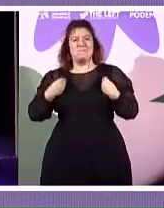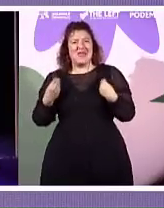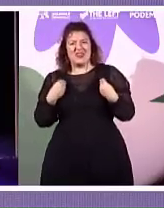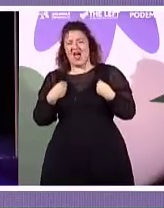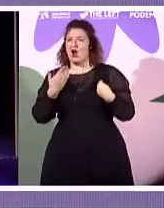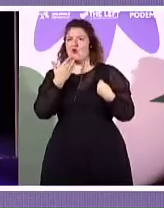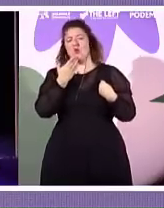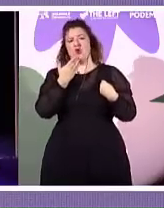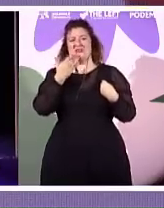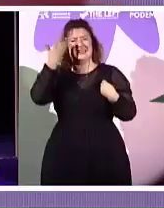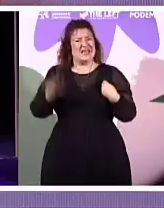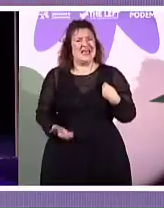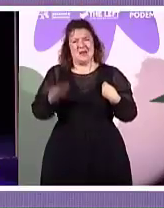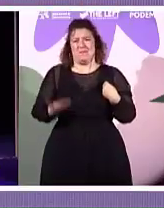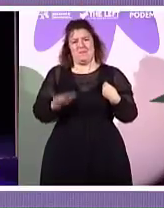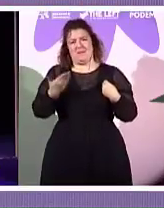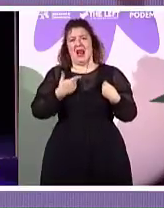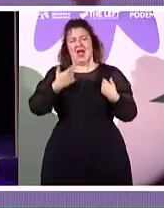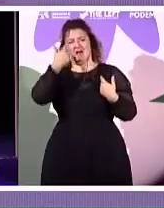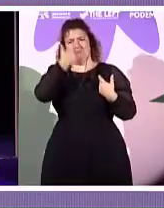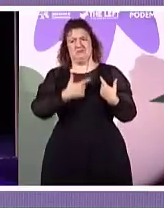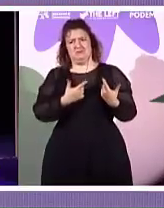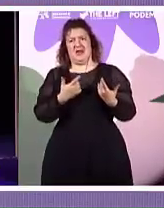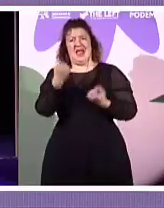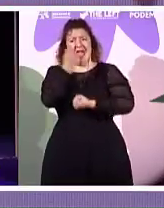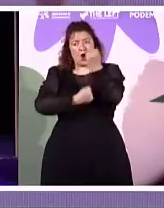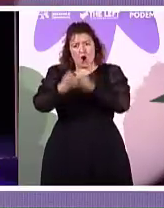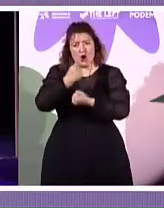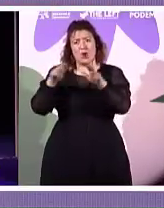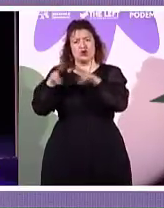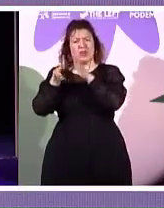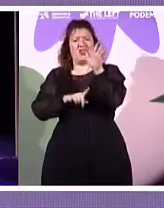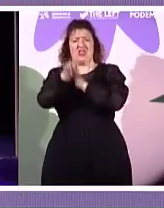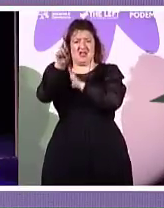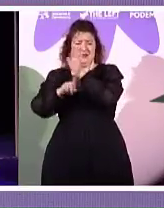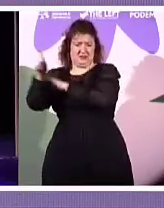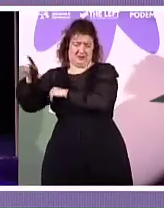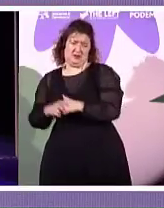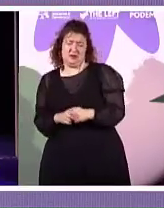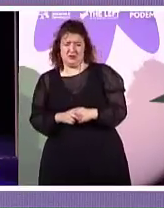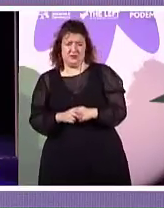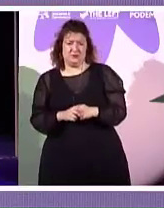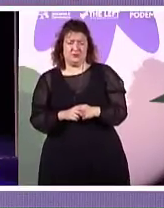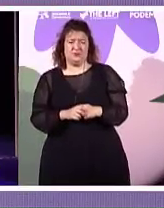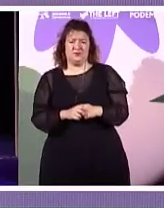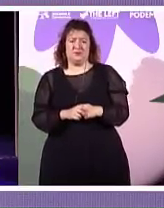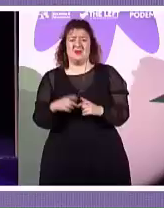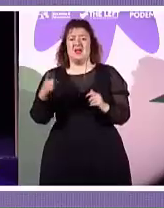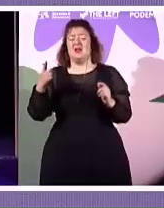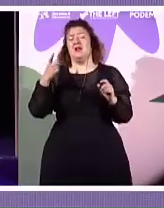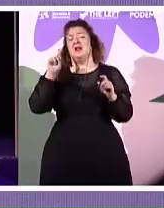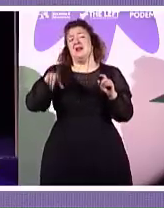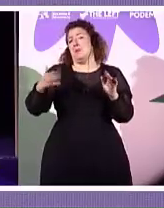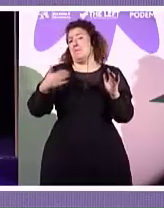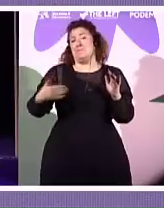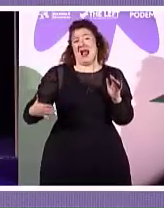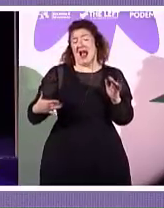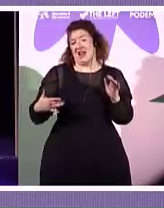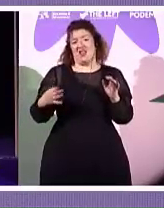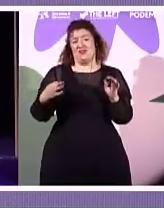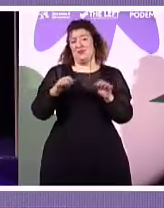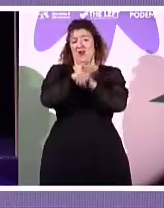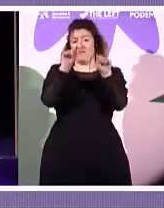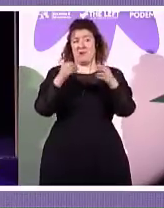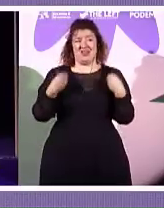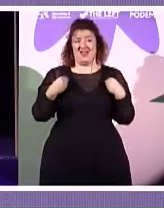como un eje central para el desarrollo económico y social de un país la precariedad es la forma de